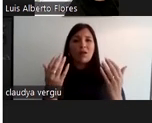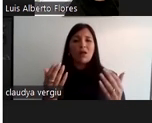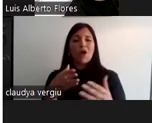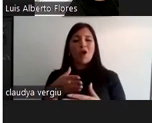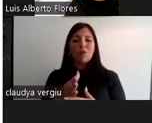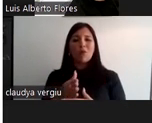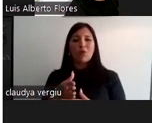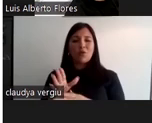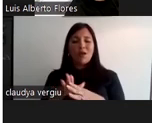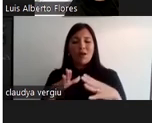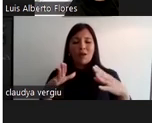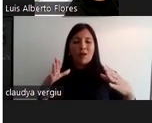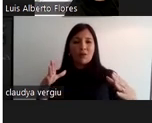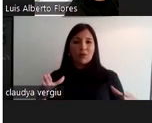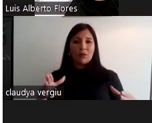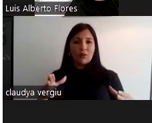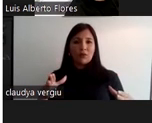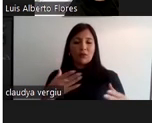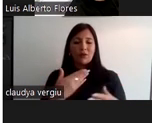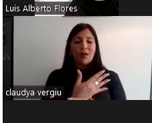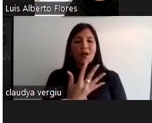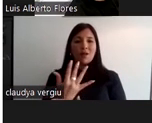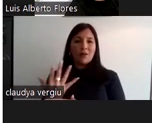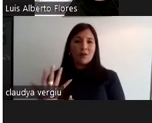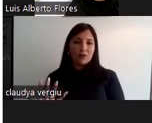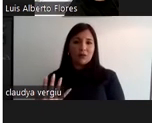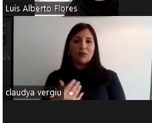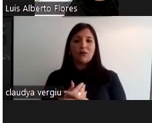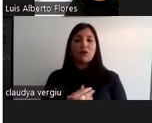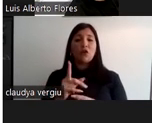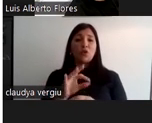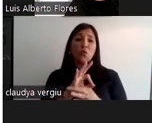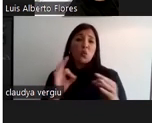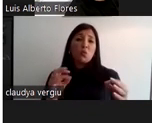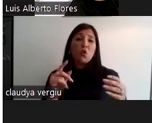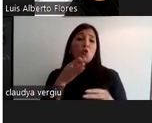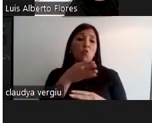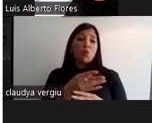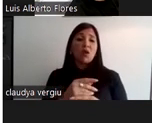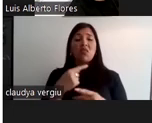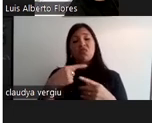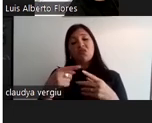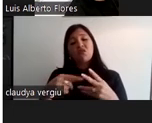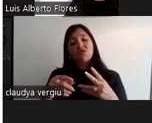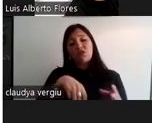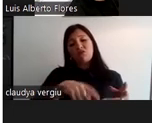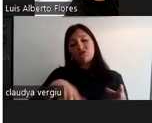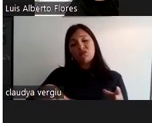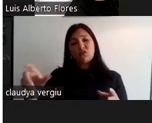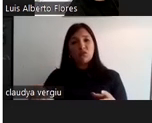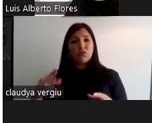de ampliar entonces nuestro abanico de rutas alternativas incluyendo nuevas localidades a diferentes corredores turísticos